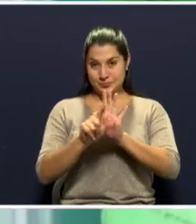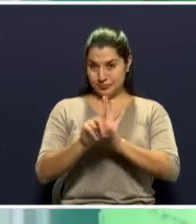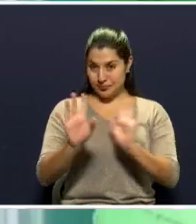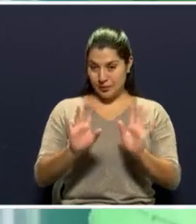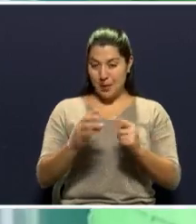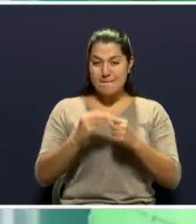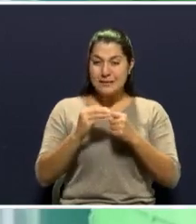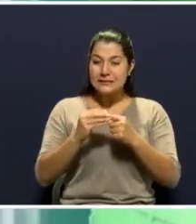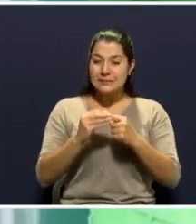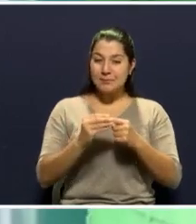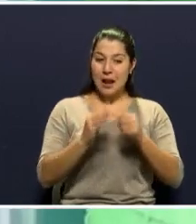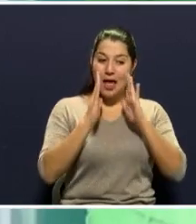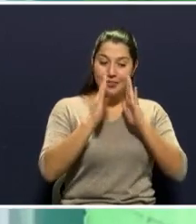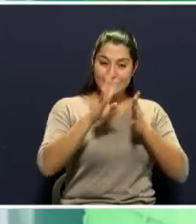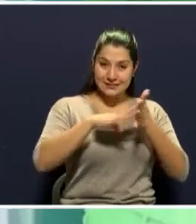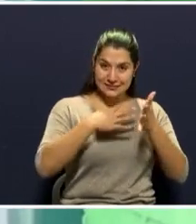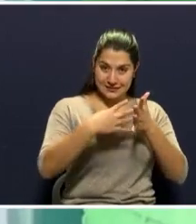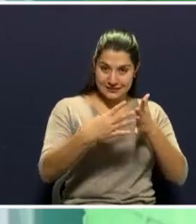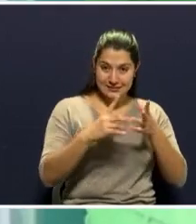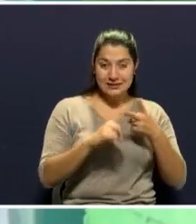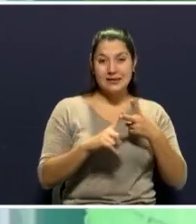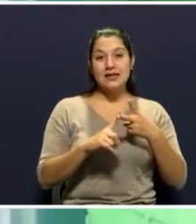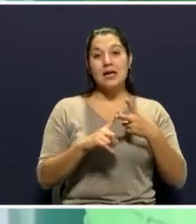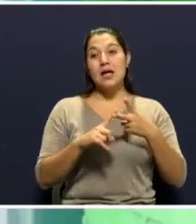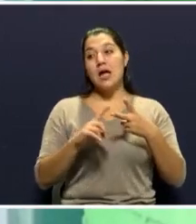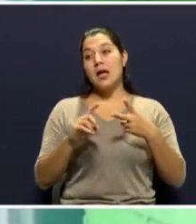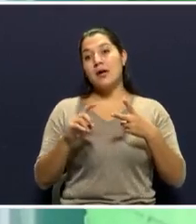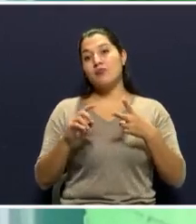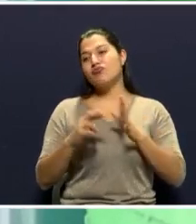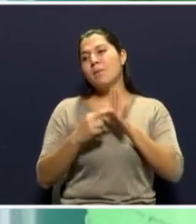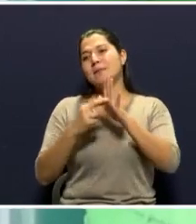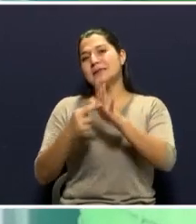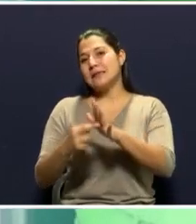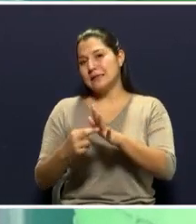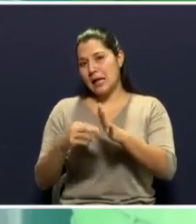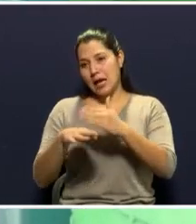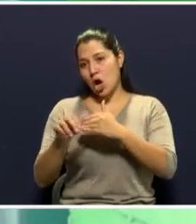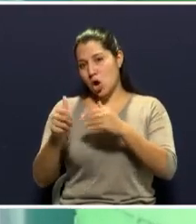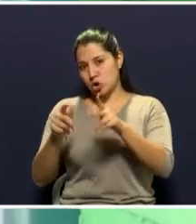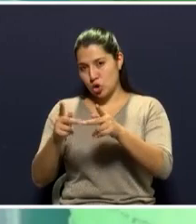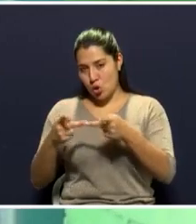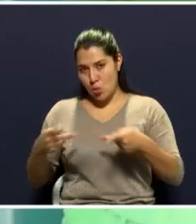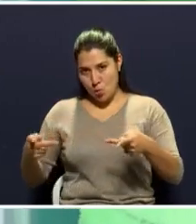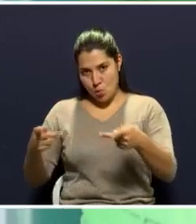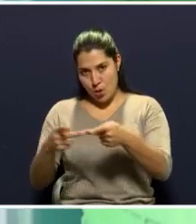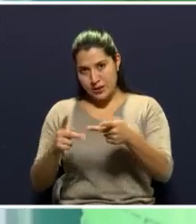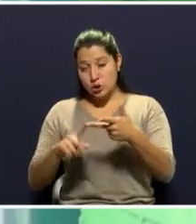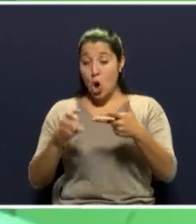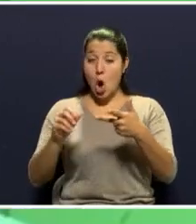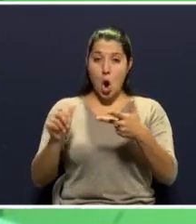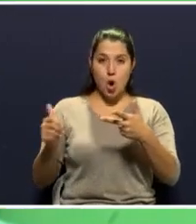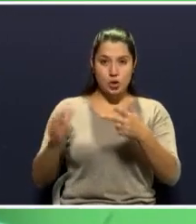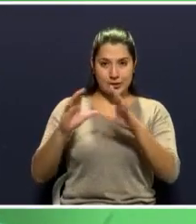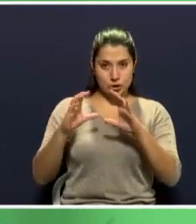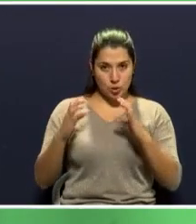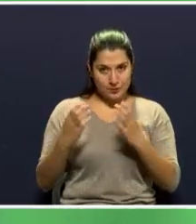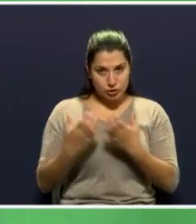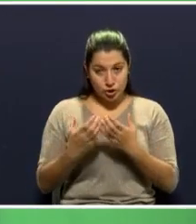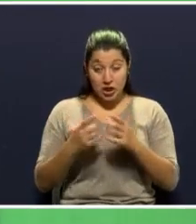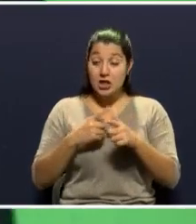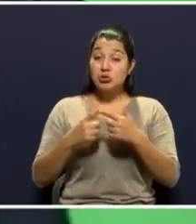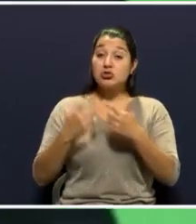la representación de la fracción en otro puesto del directorio, así como en las distintas comisiones, por lo que iniciarán de inmediato